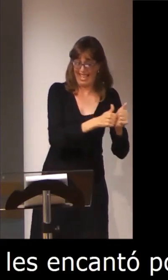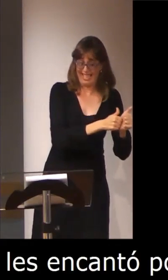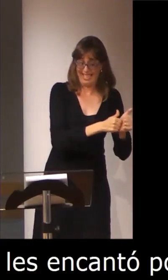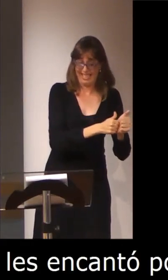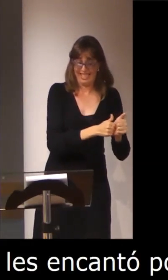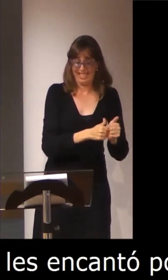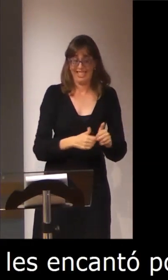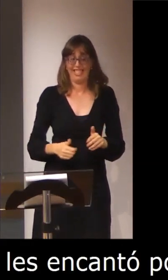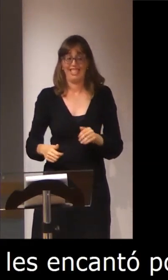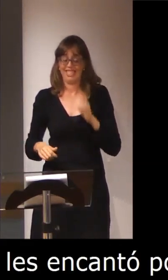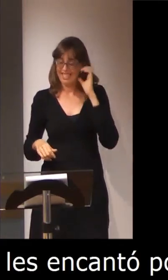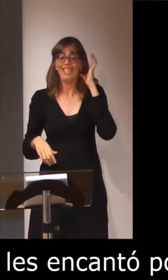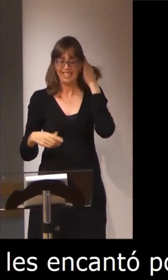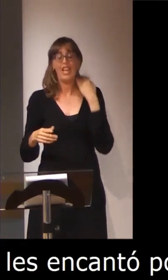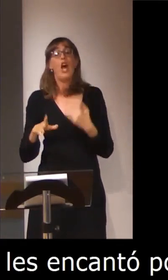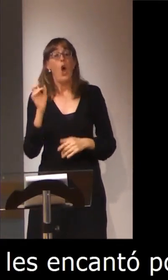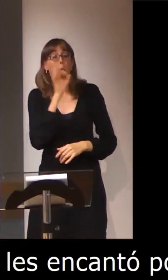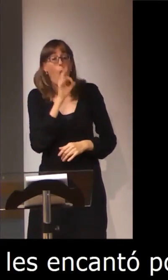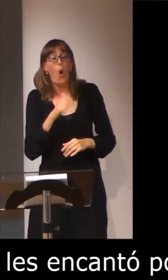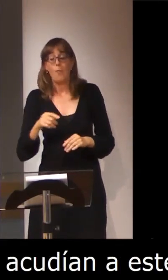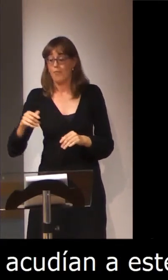tenían que acompañar a personas sordociegas